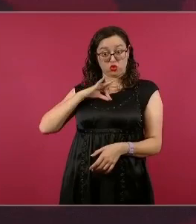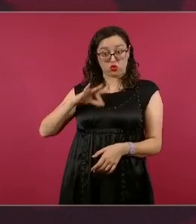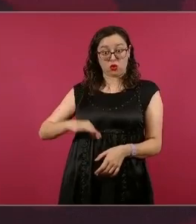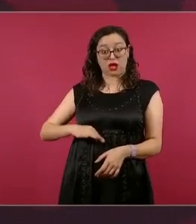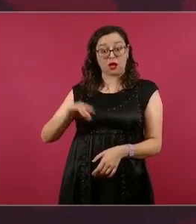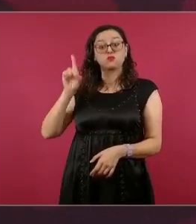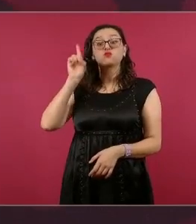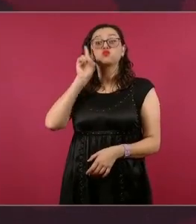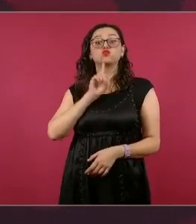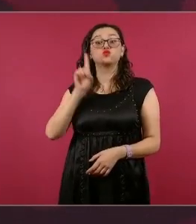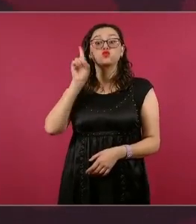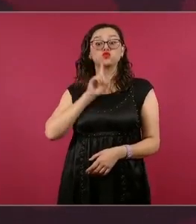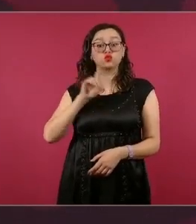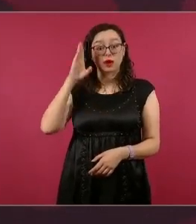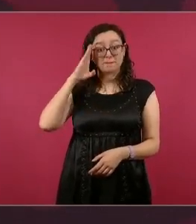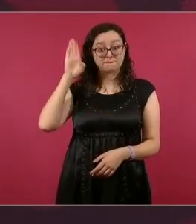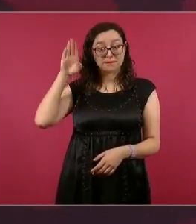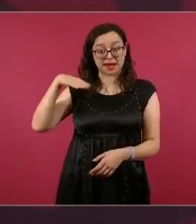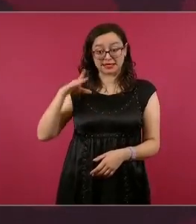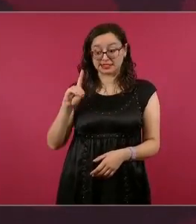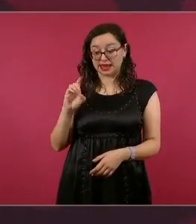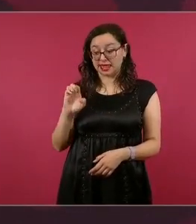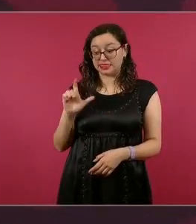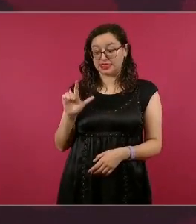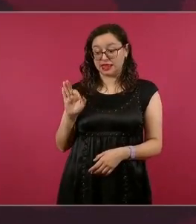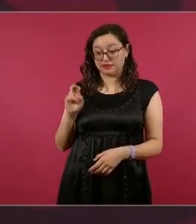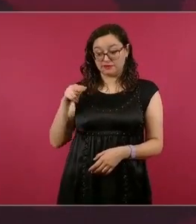dice que había ganado